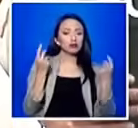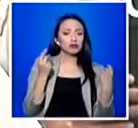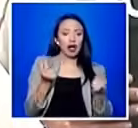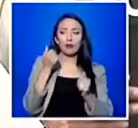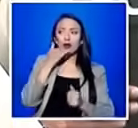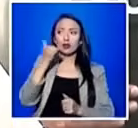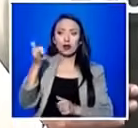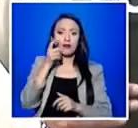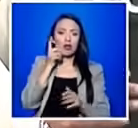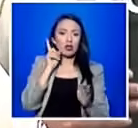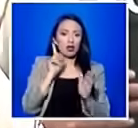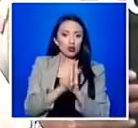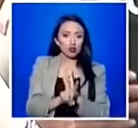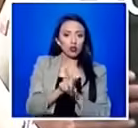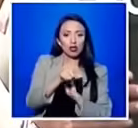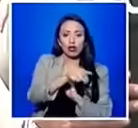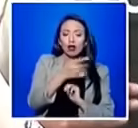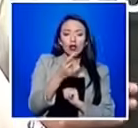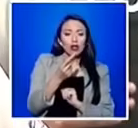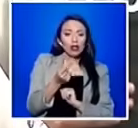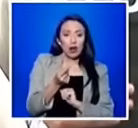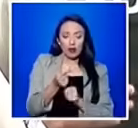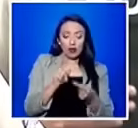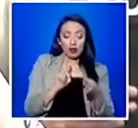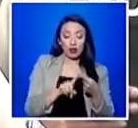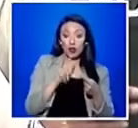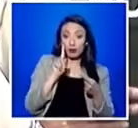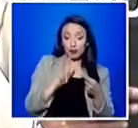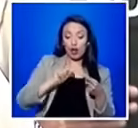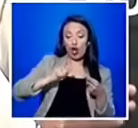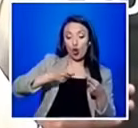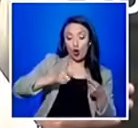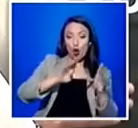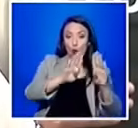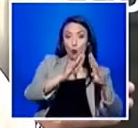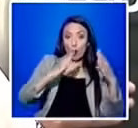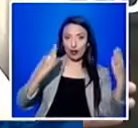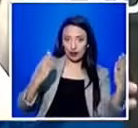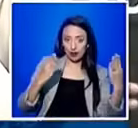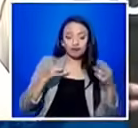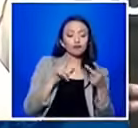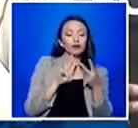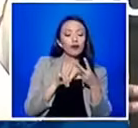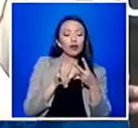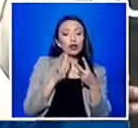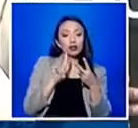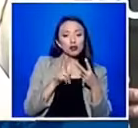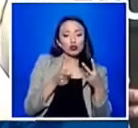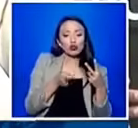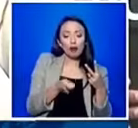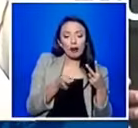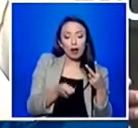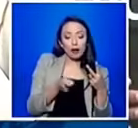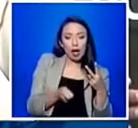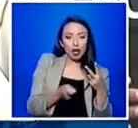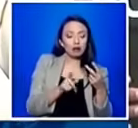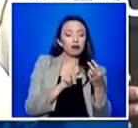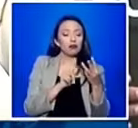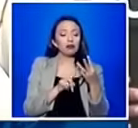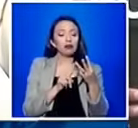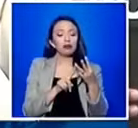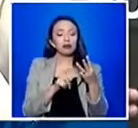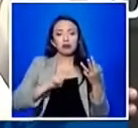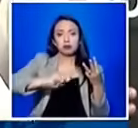lugar. Entonces se ve que los delincuentes en primer lugar falsean las puertas del ingreso, también tienen algún clon para la alarma y